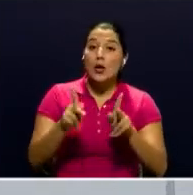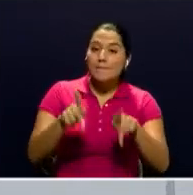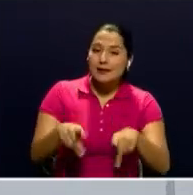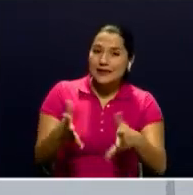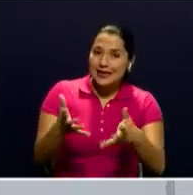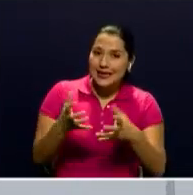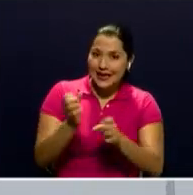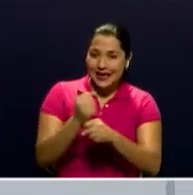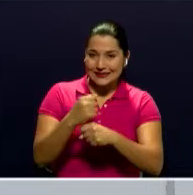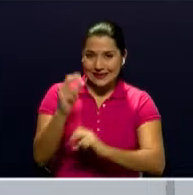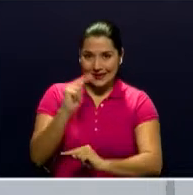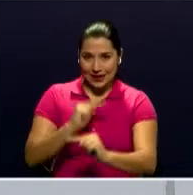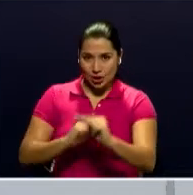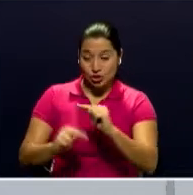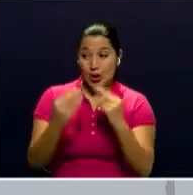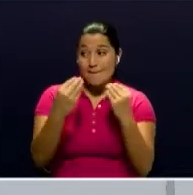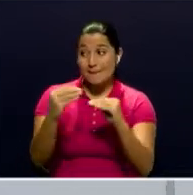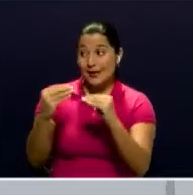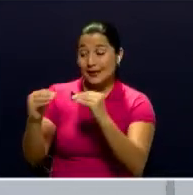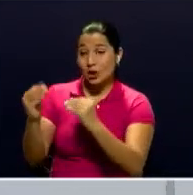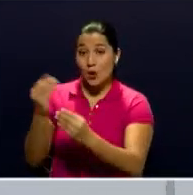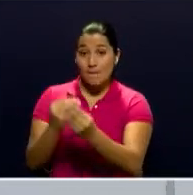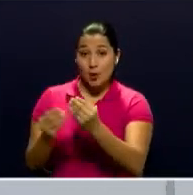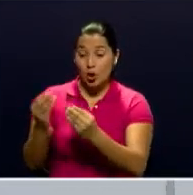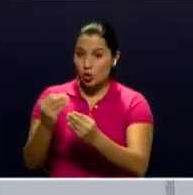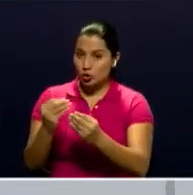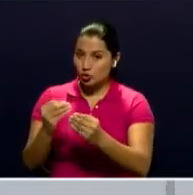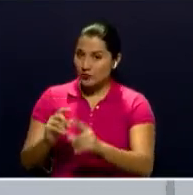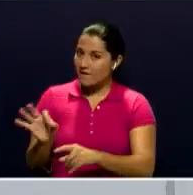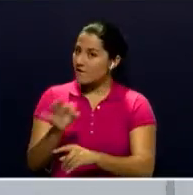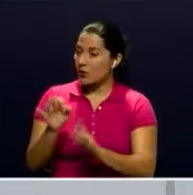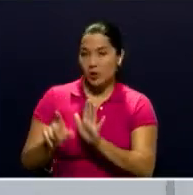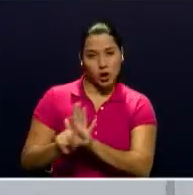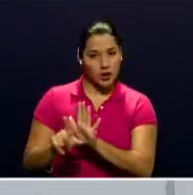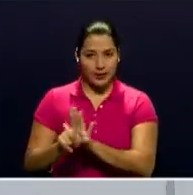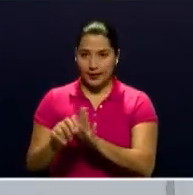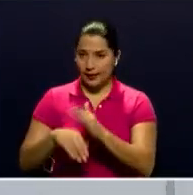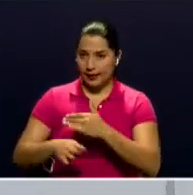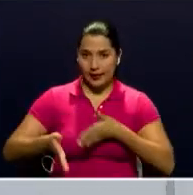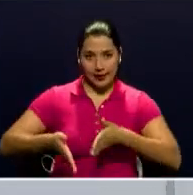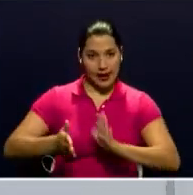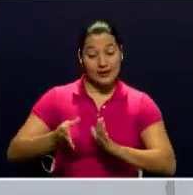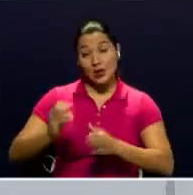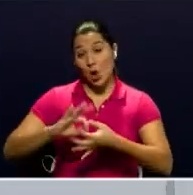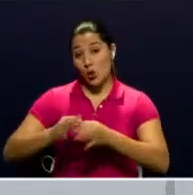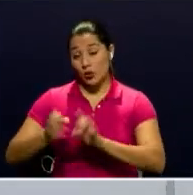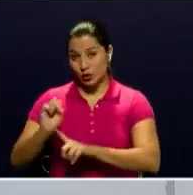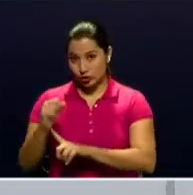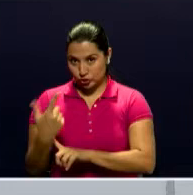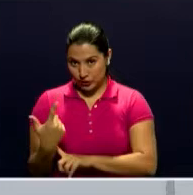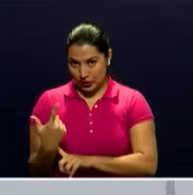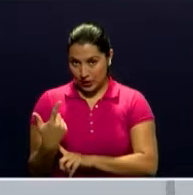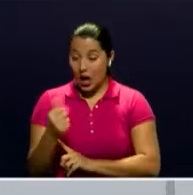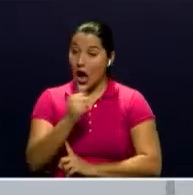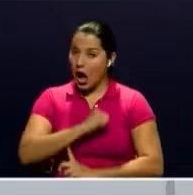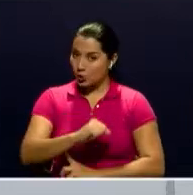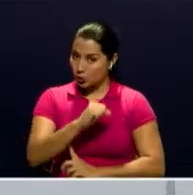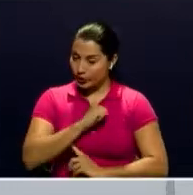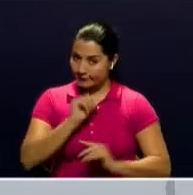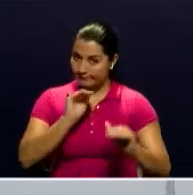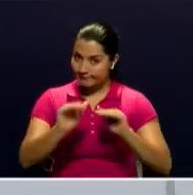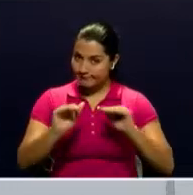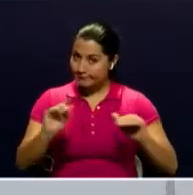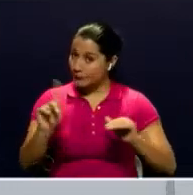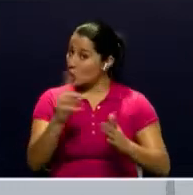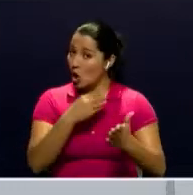su negocio vendiendo productos de manera ilegal en la calle o en redes sociales. Las autoridades reiteran el llamado para